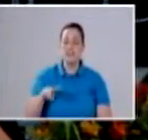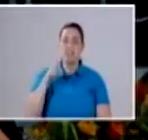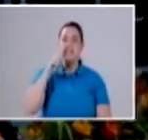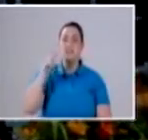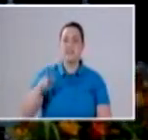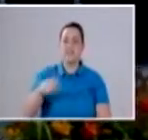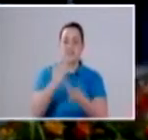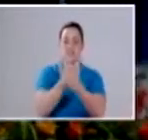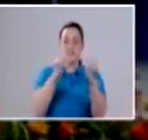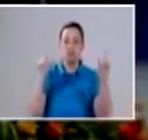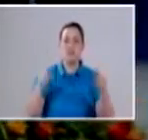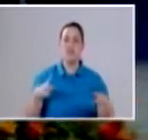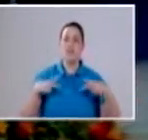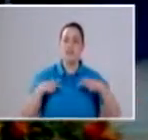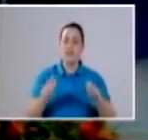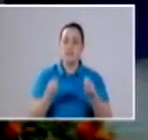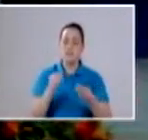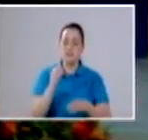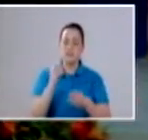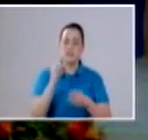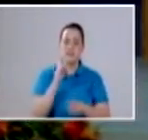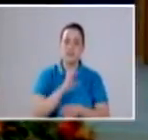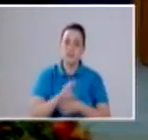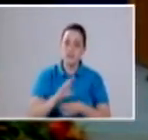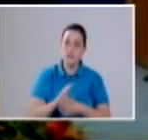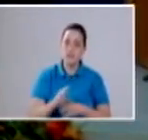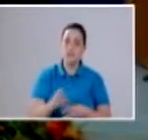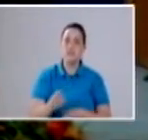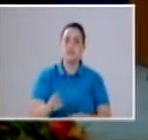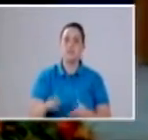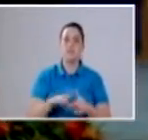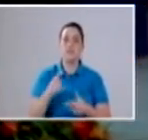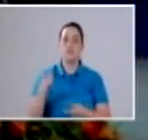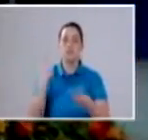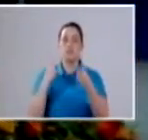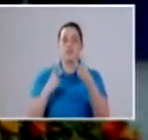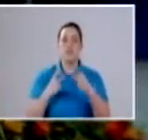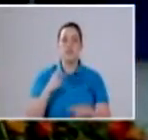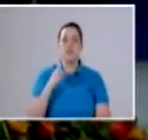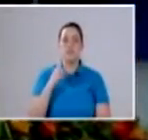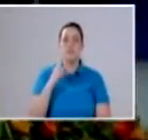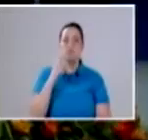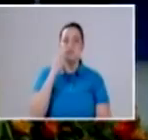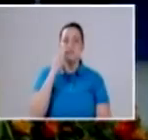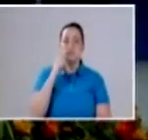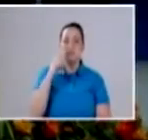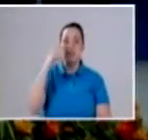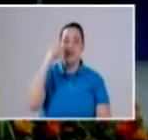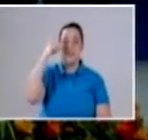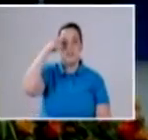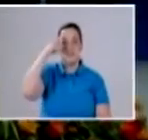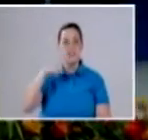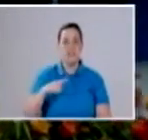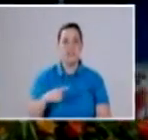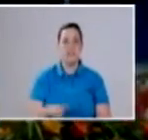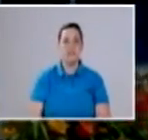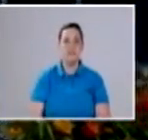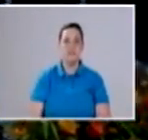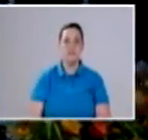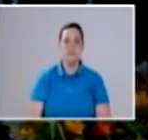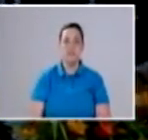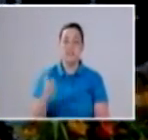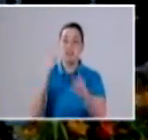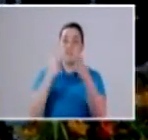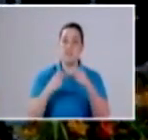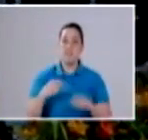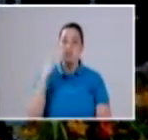hay muchas cosas. Cuando vino el día de Pentecostés, dice la Biblia que todos hablaron en lenguas. En lenguas, según